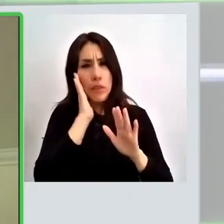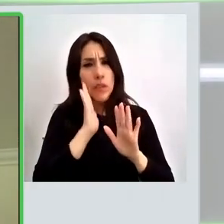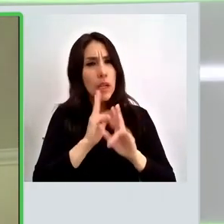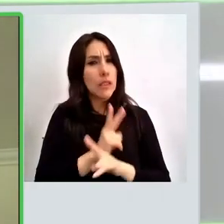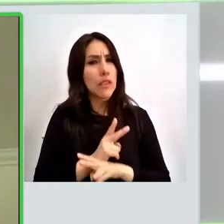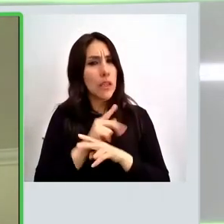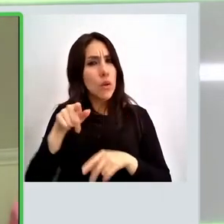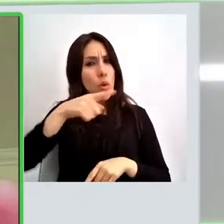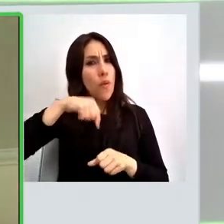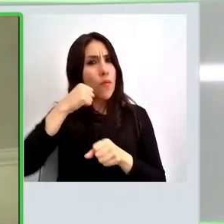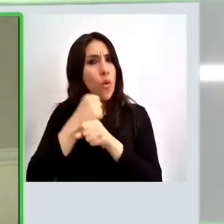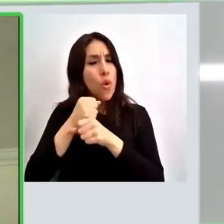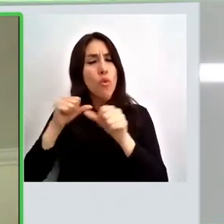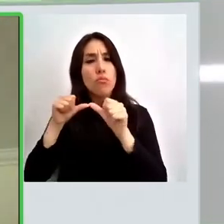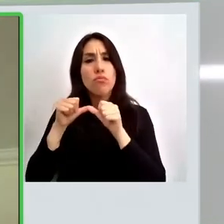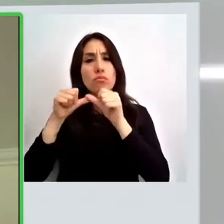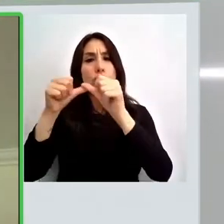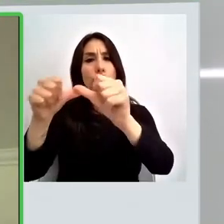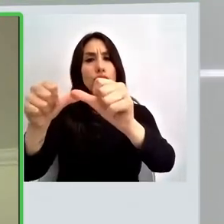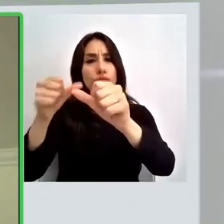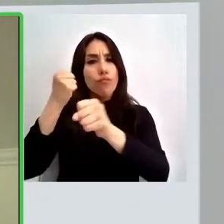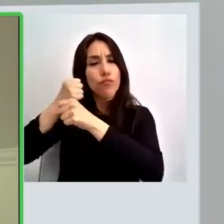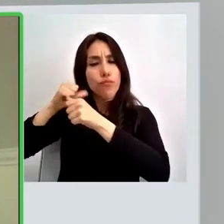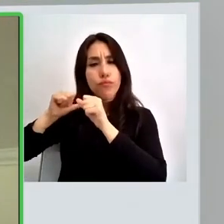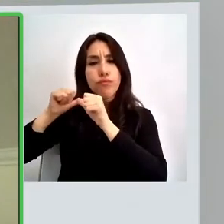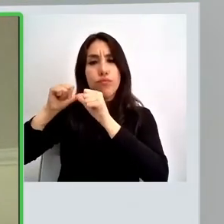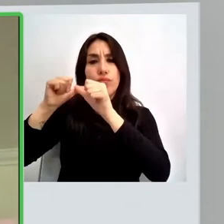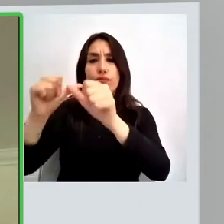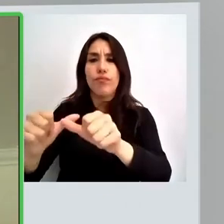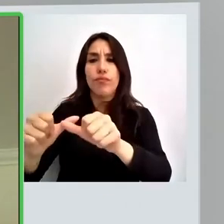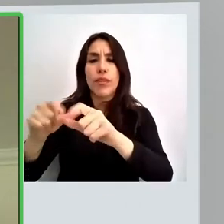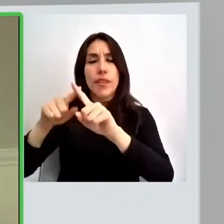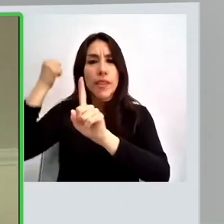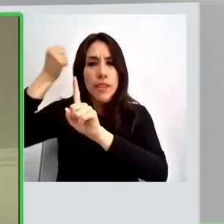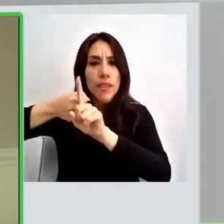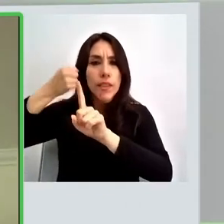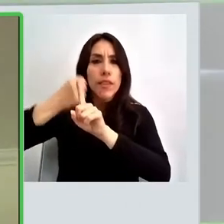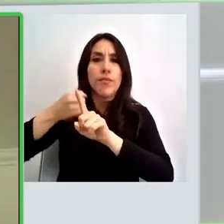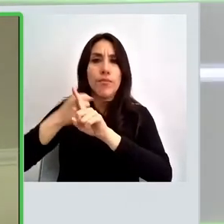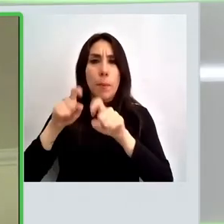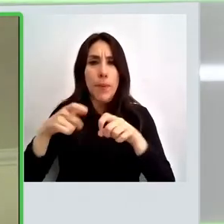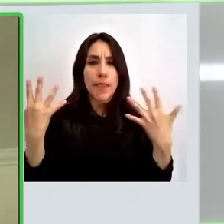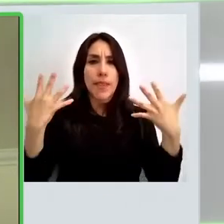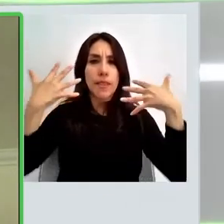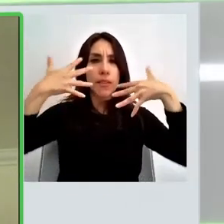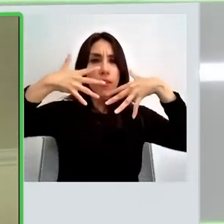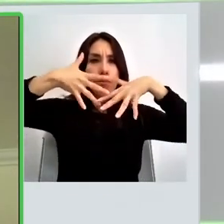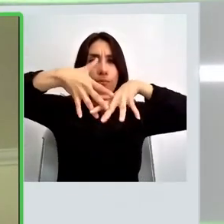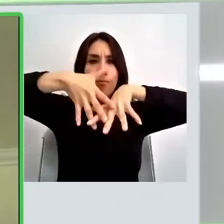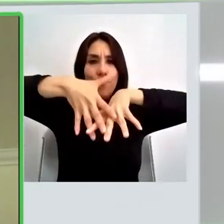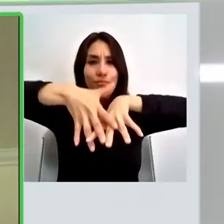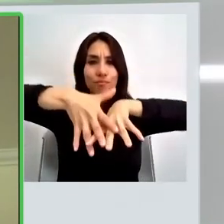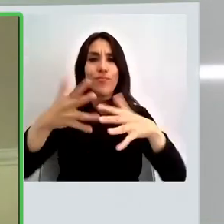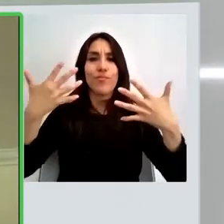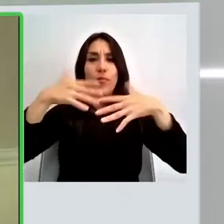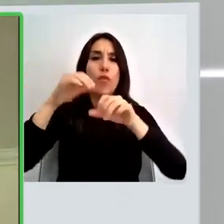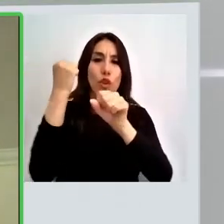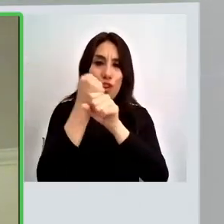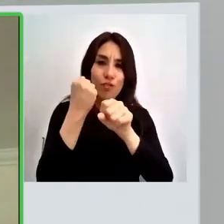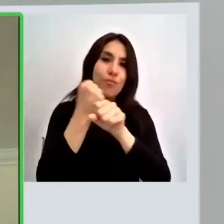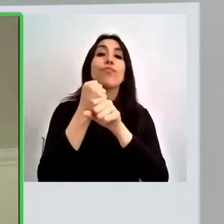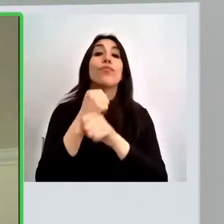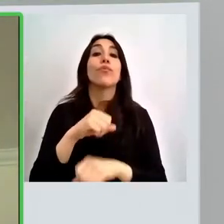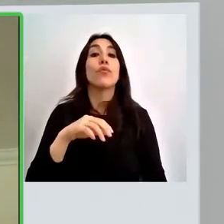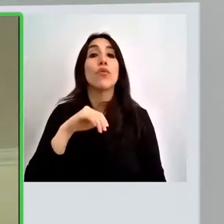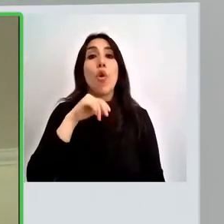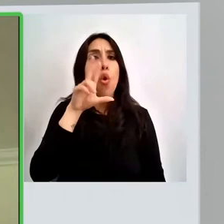integrarlos en una fuerza laboral no segregar los entonces tampoco es la idea